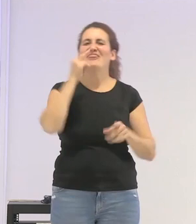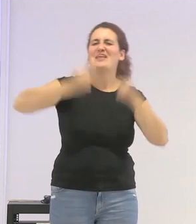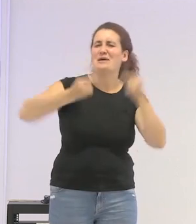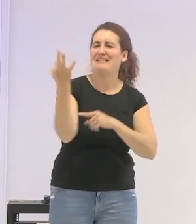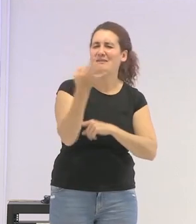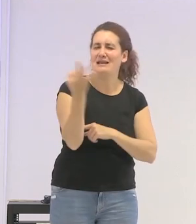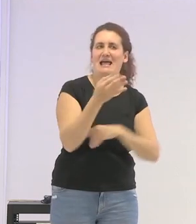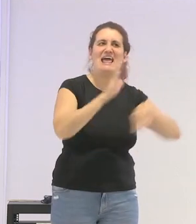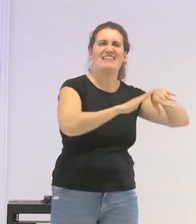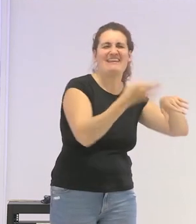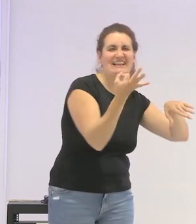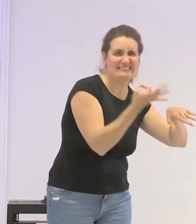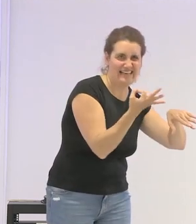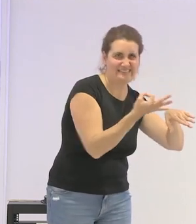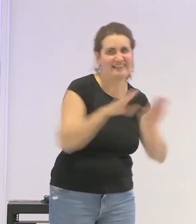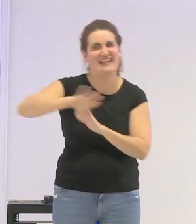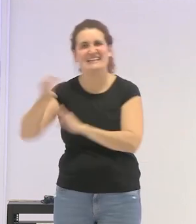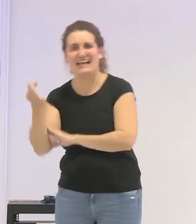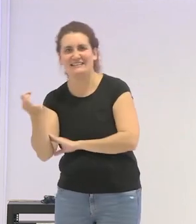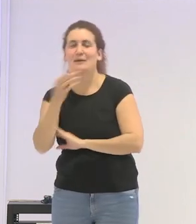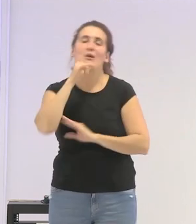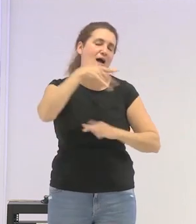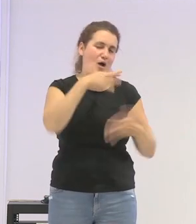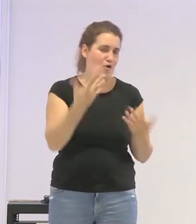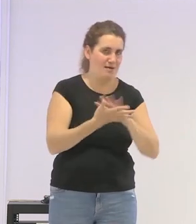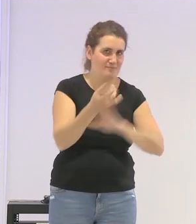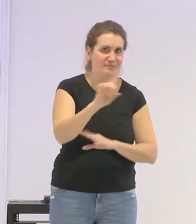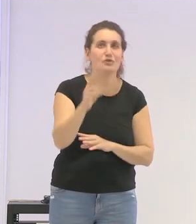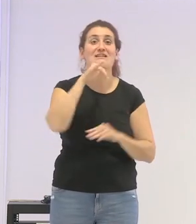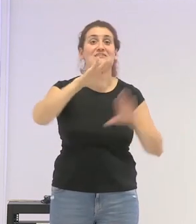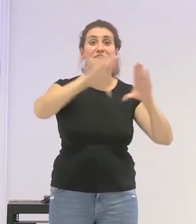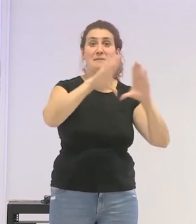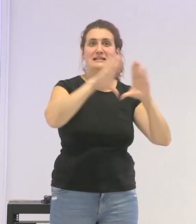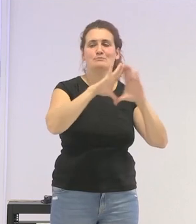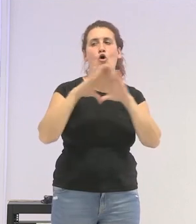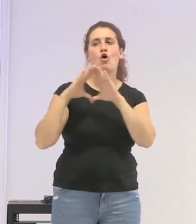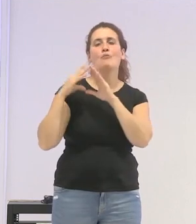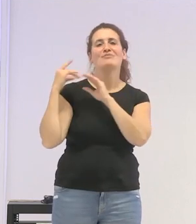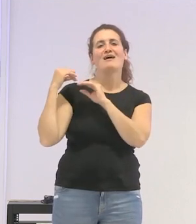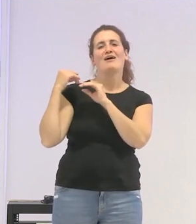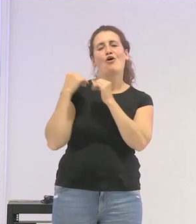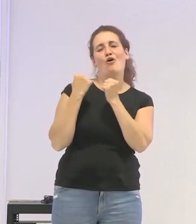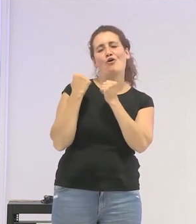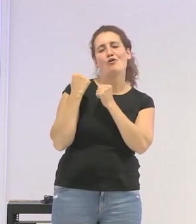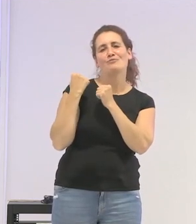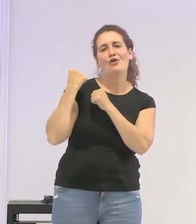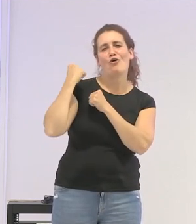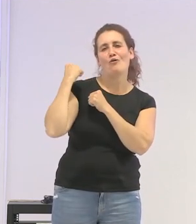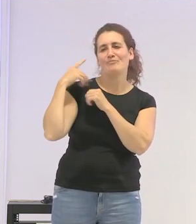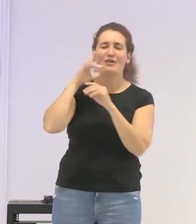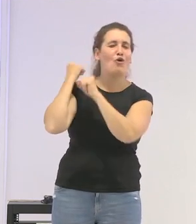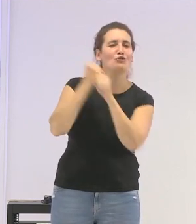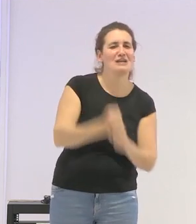tener ahora, pero bueno, en cualquier caso, que hay un feminismo conservador y que hay un feminismo que se ha intentado